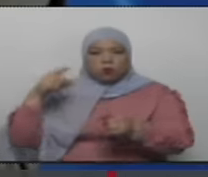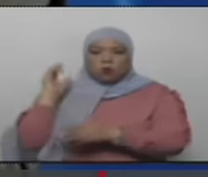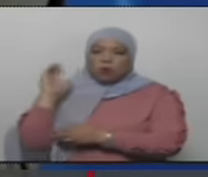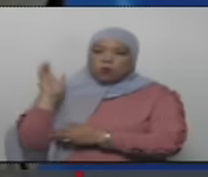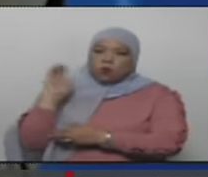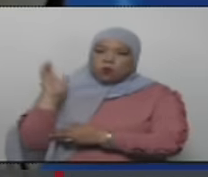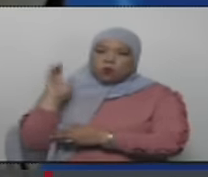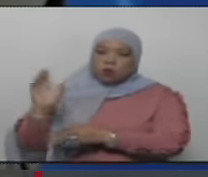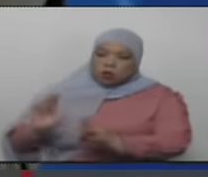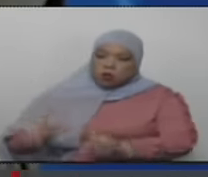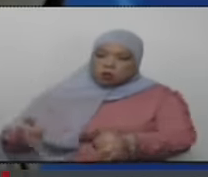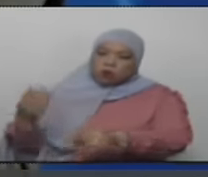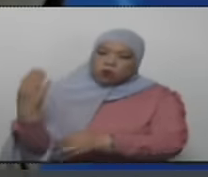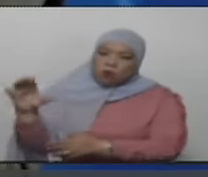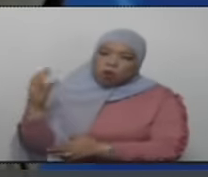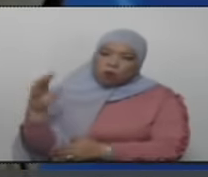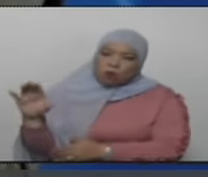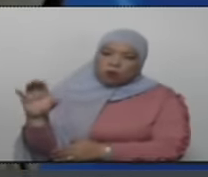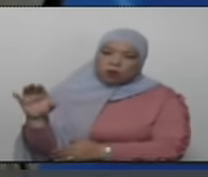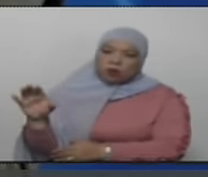fundó Colombia,